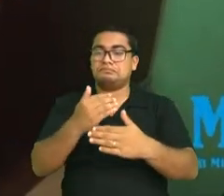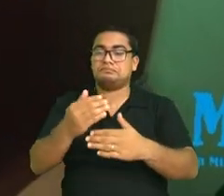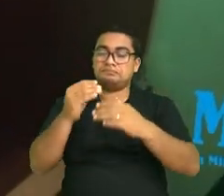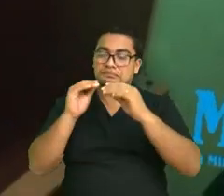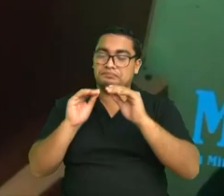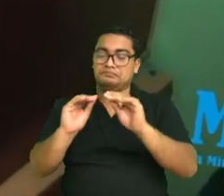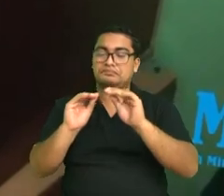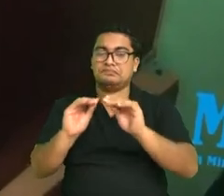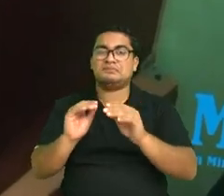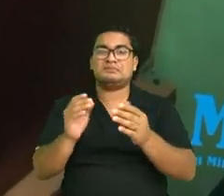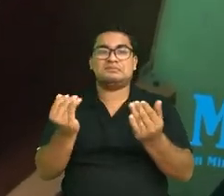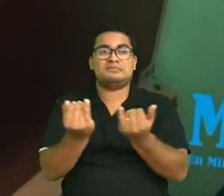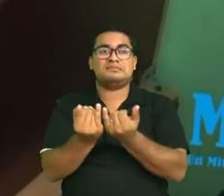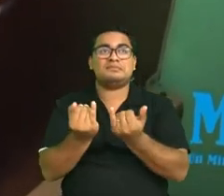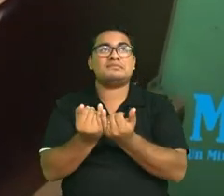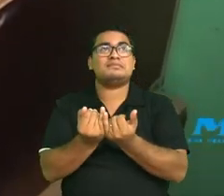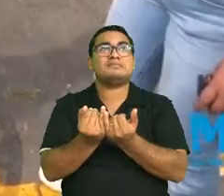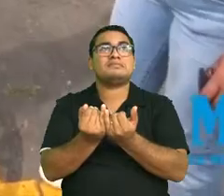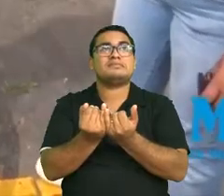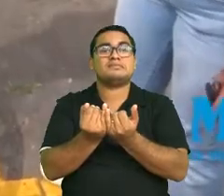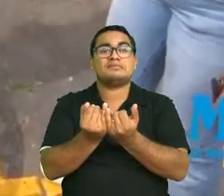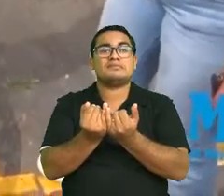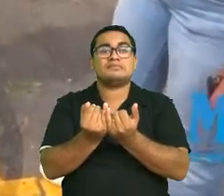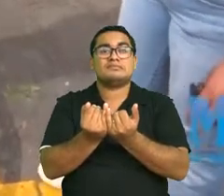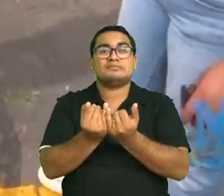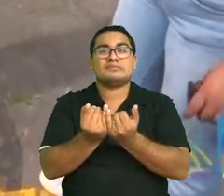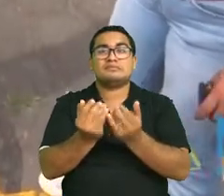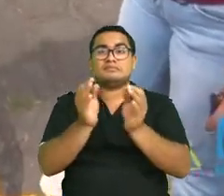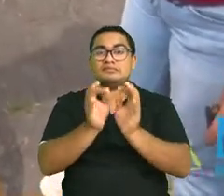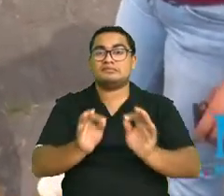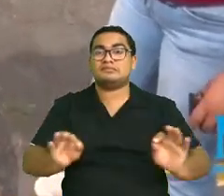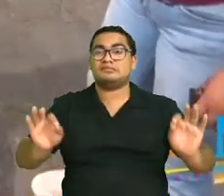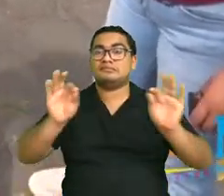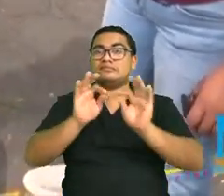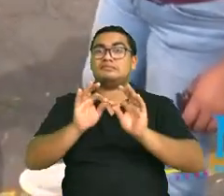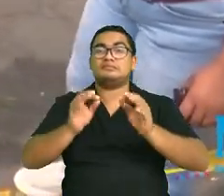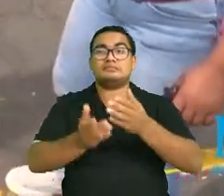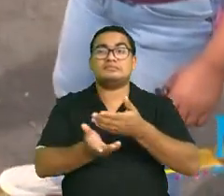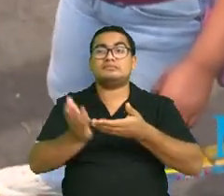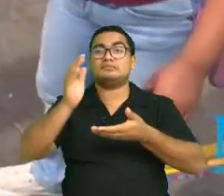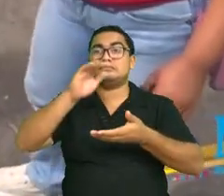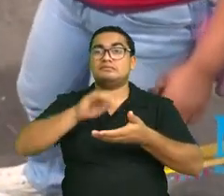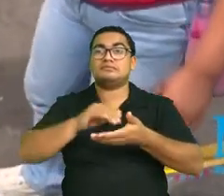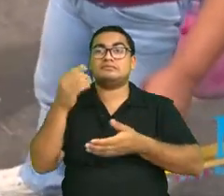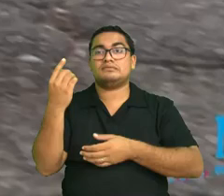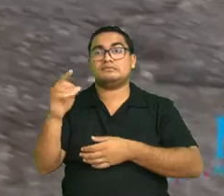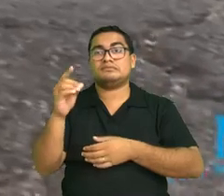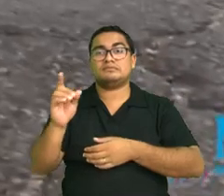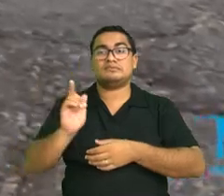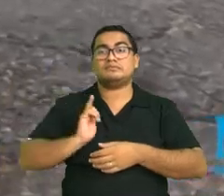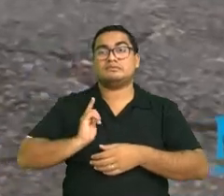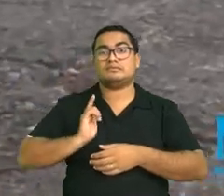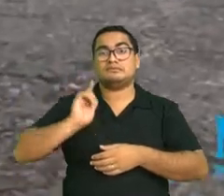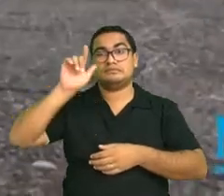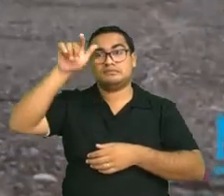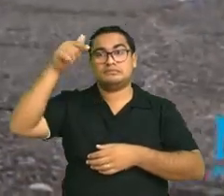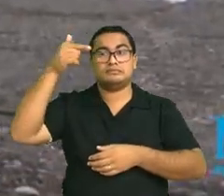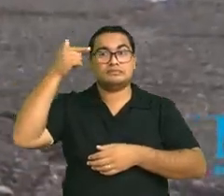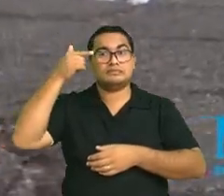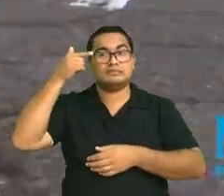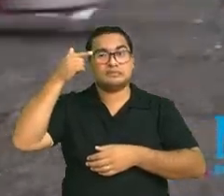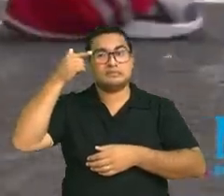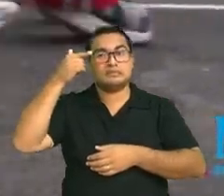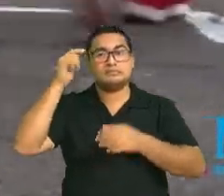Creo que eso es parte de la restitución y lo extraordinario, pues, que tiene nuestro gobierno. Creo que, y